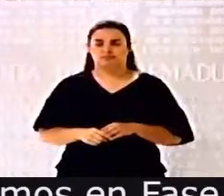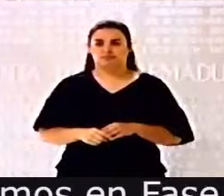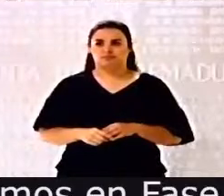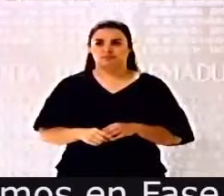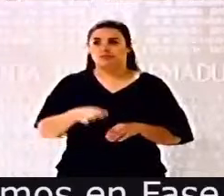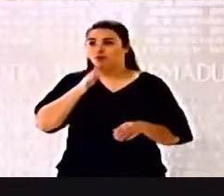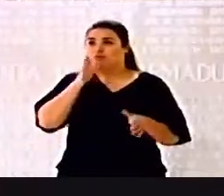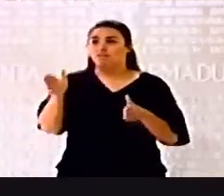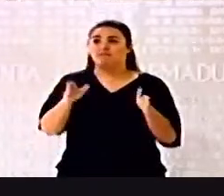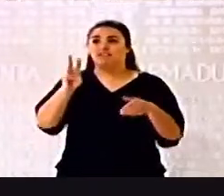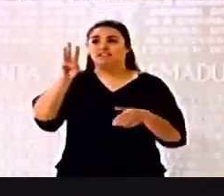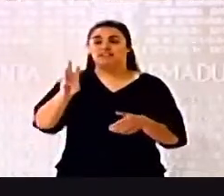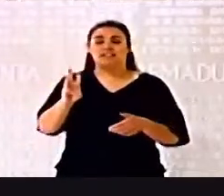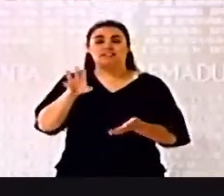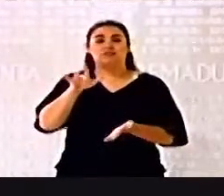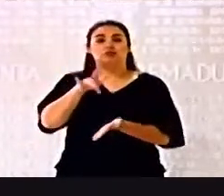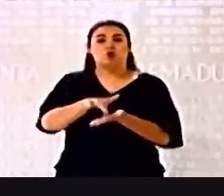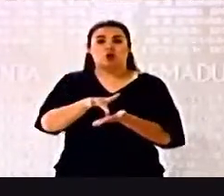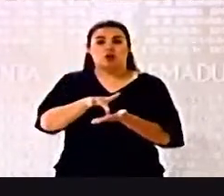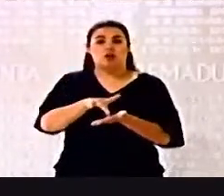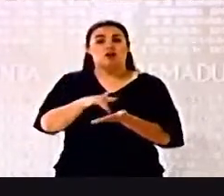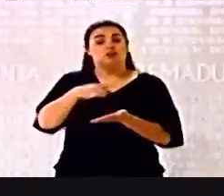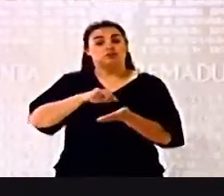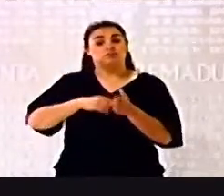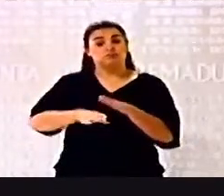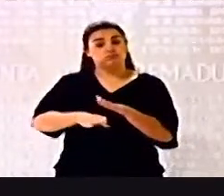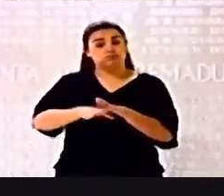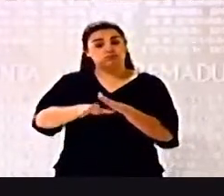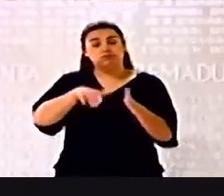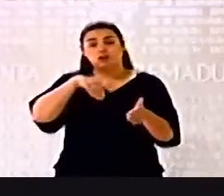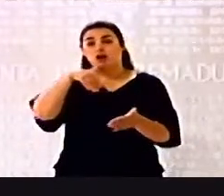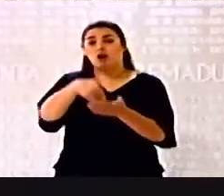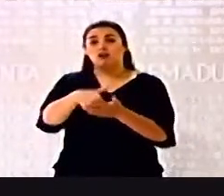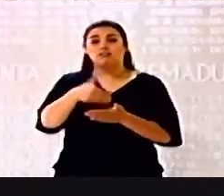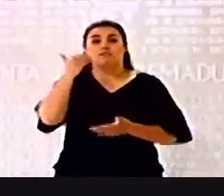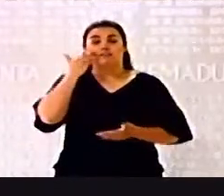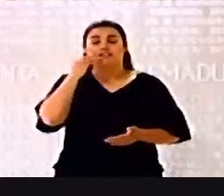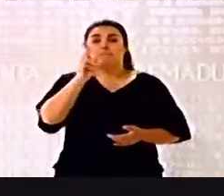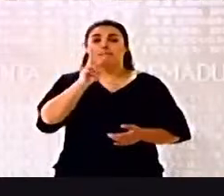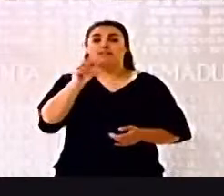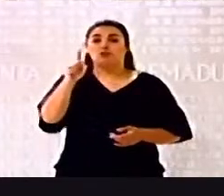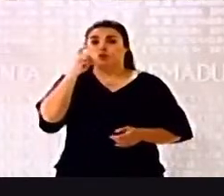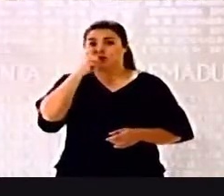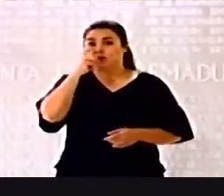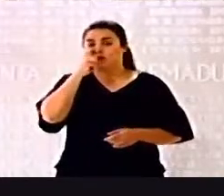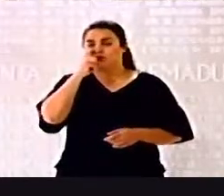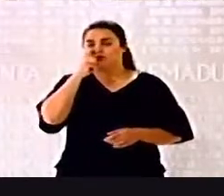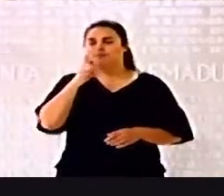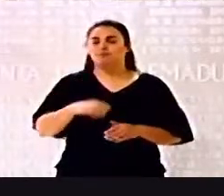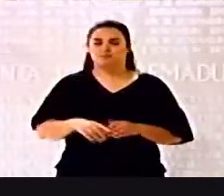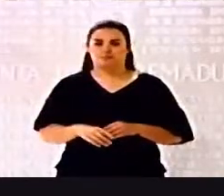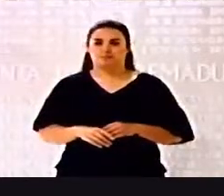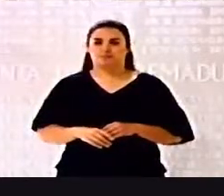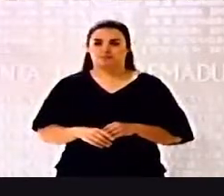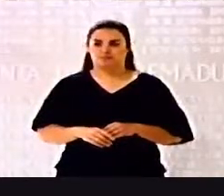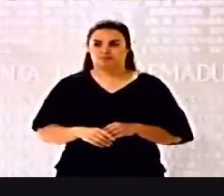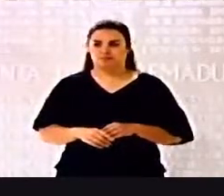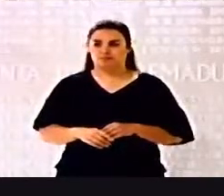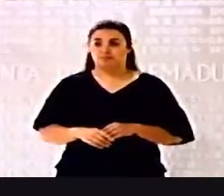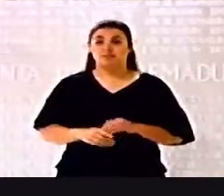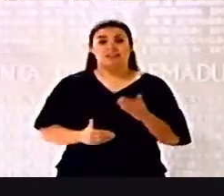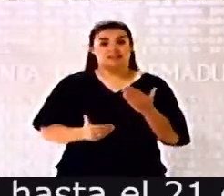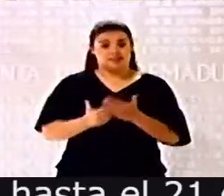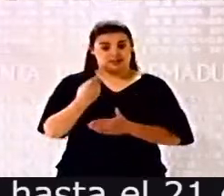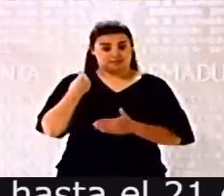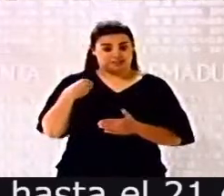Estamos en fase 3 y permaneceremos en fase 3 hasta el día 21 de junio. Día en